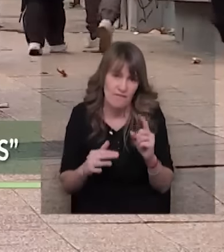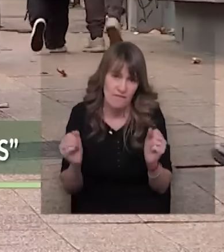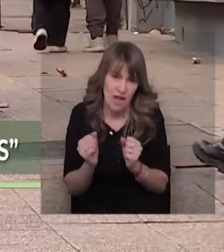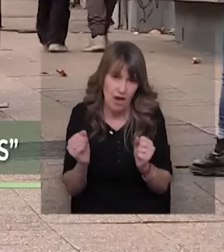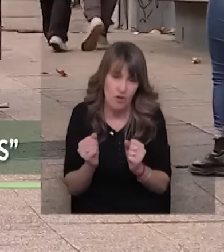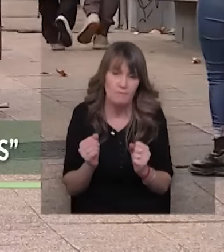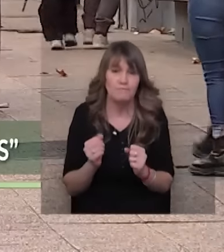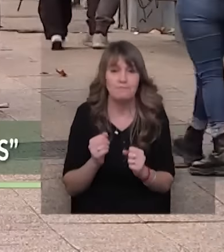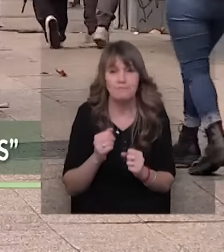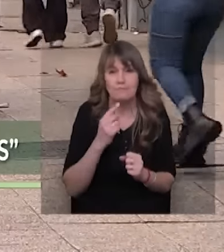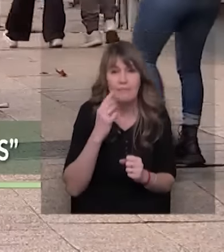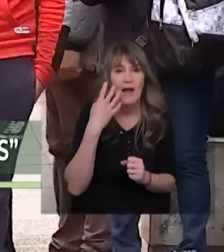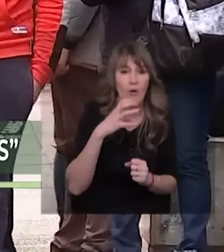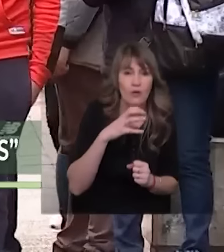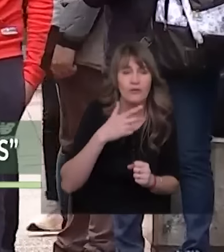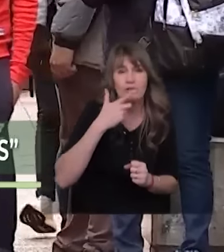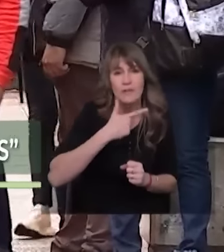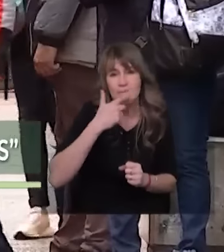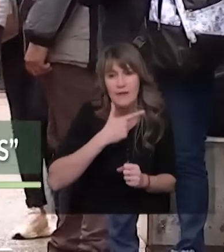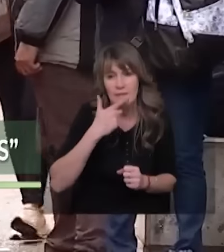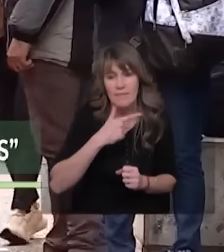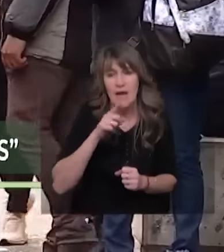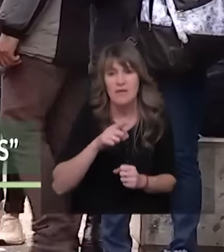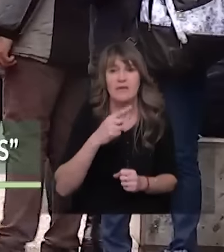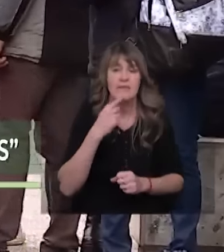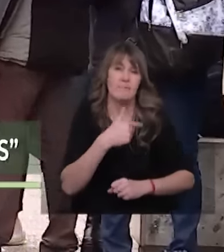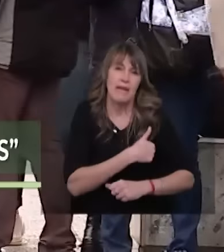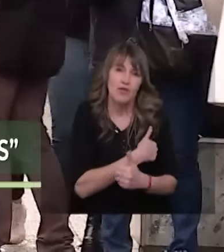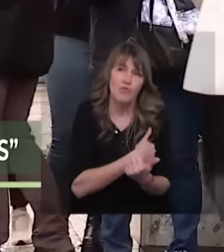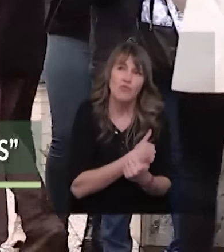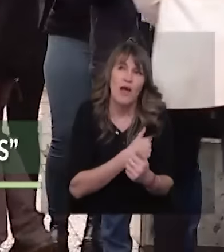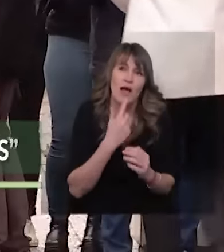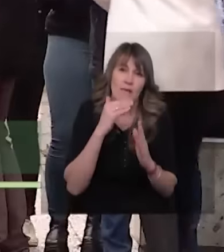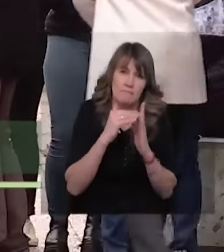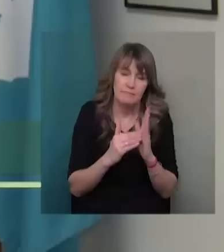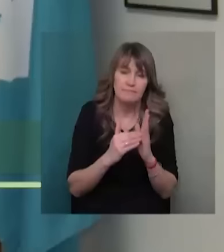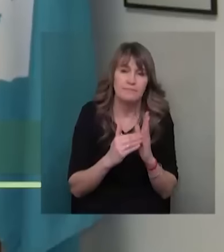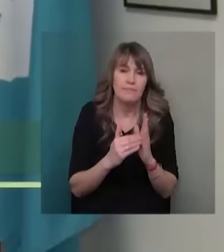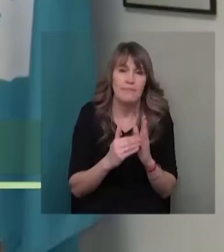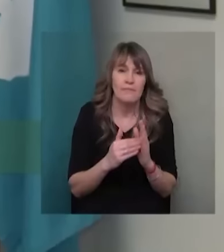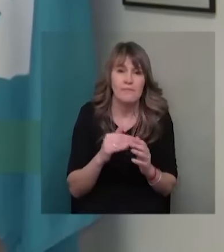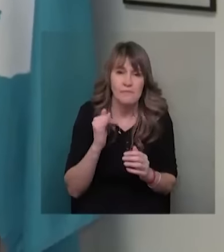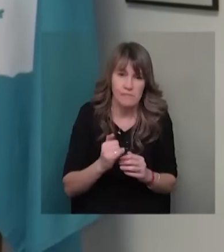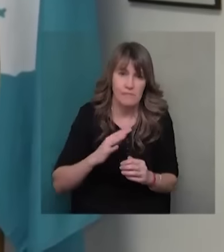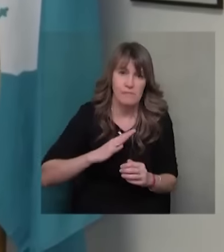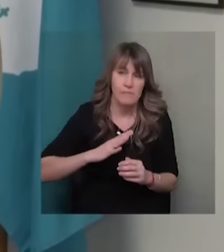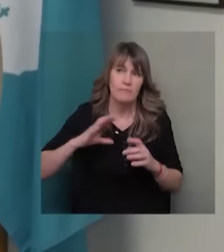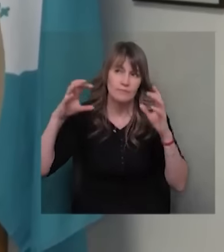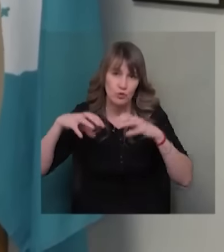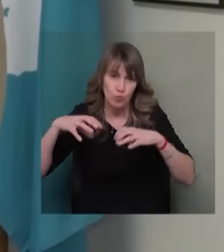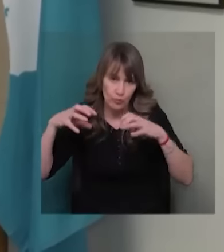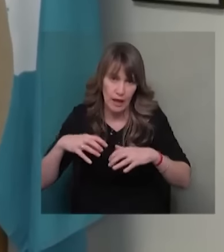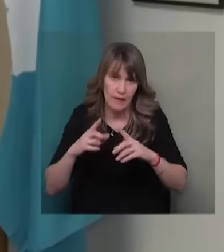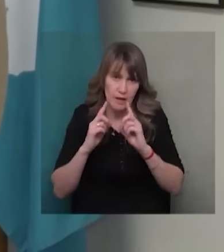Invierno estamos hablando a meses de agosto septiembre con temperaturas por debajo de lo normal y también Lamentablemente con lluvias que van a estar